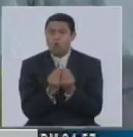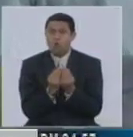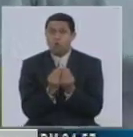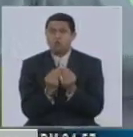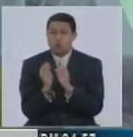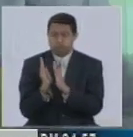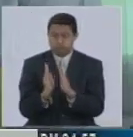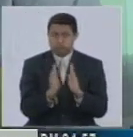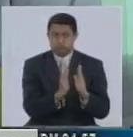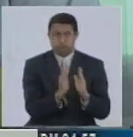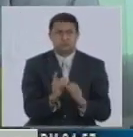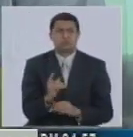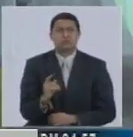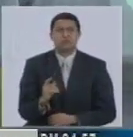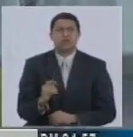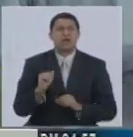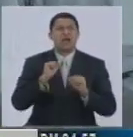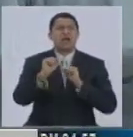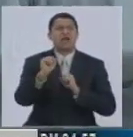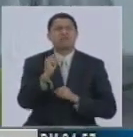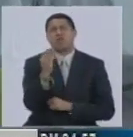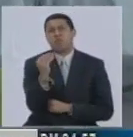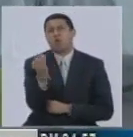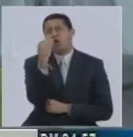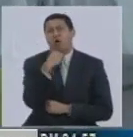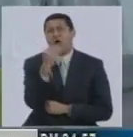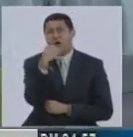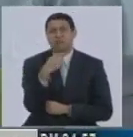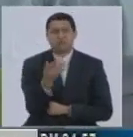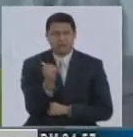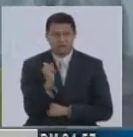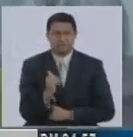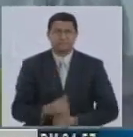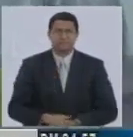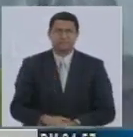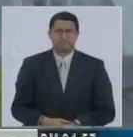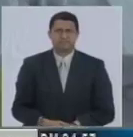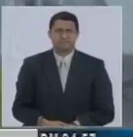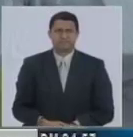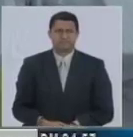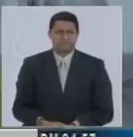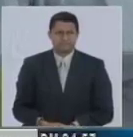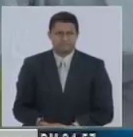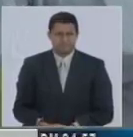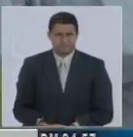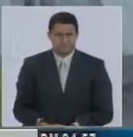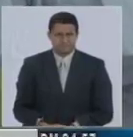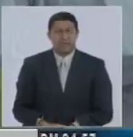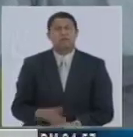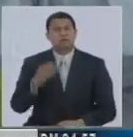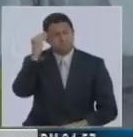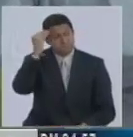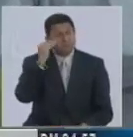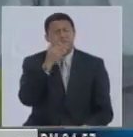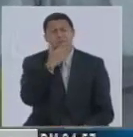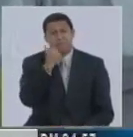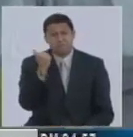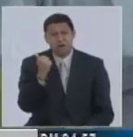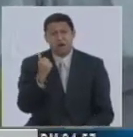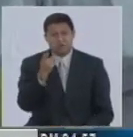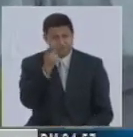medida, evitando los excesos, ya que esos excesos atraen igual consecuencias. Entonces la idea es que esa persona